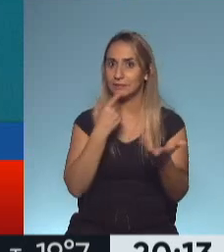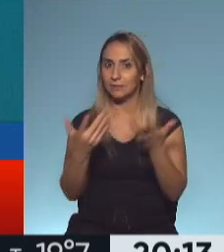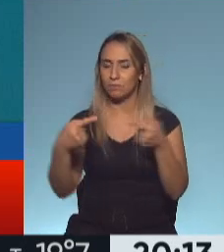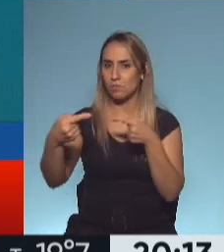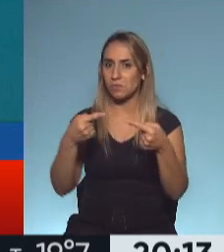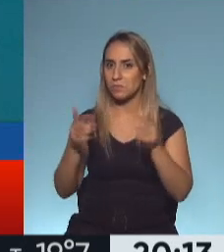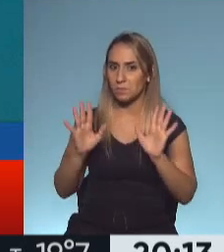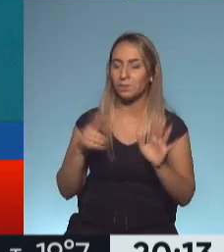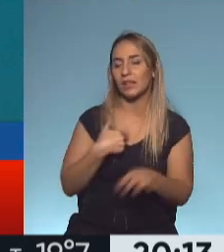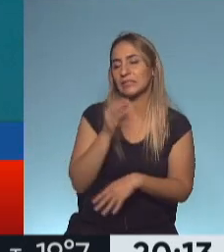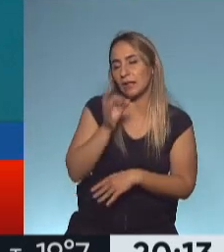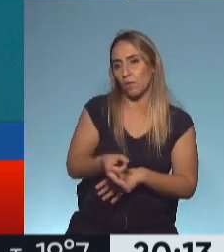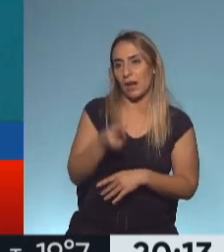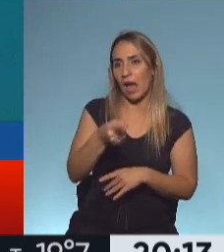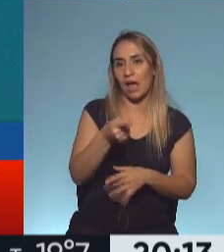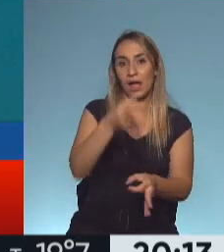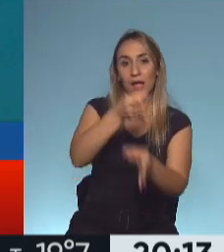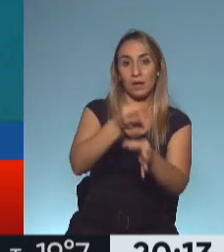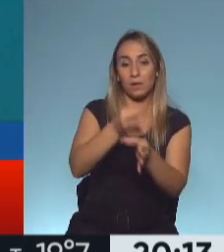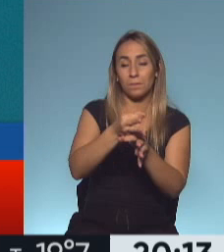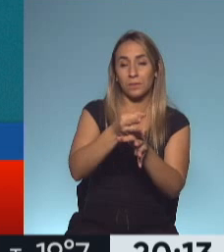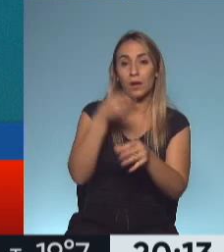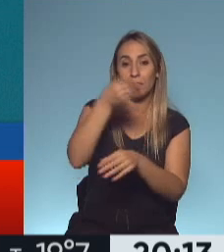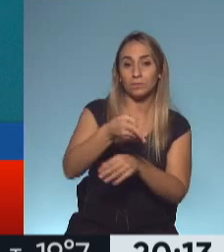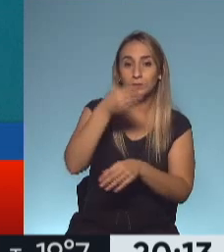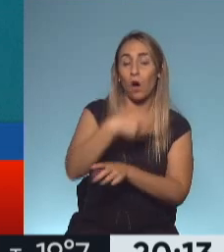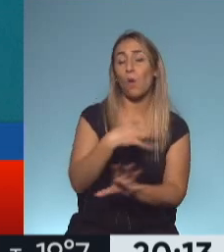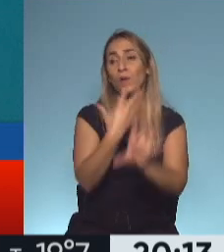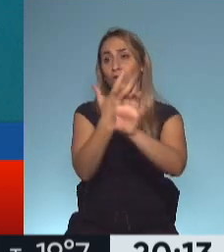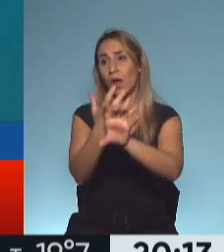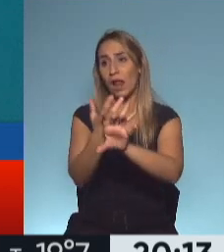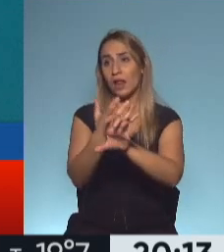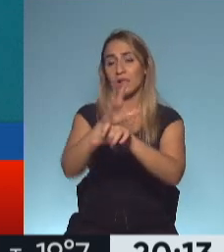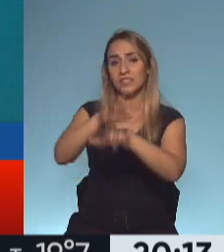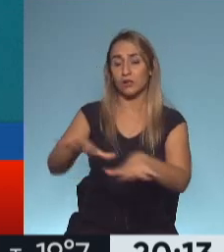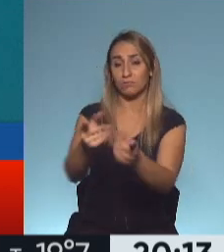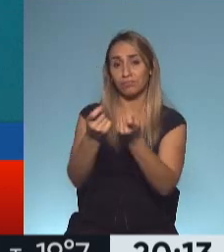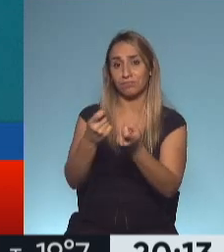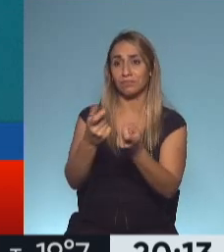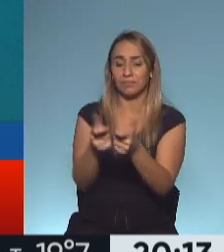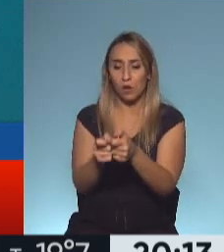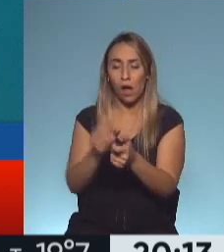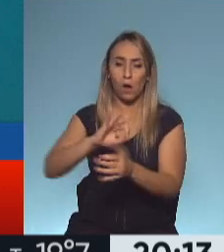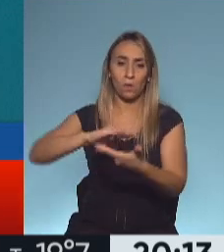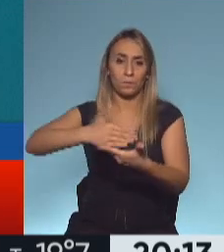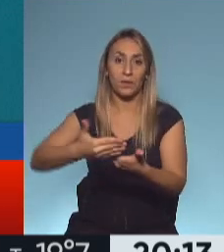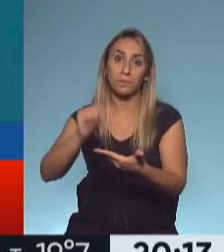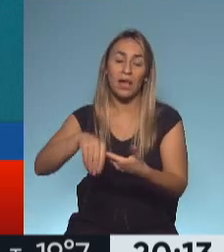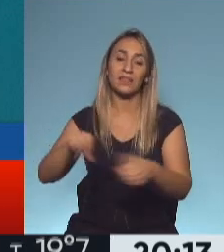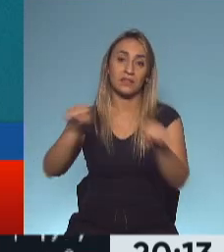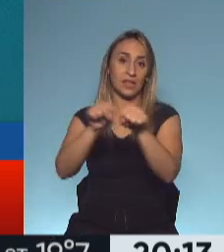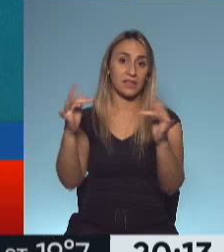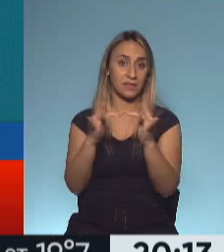sostener una presencia virtual se requiere un aparato para conectarse y una conexión. Eso, y me lo han dicho